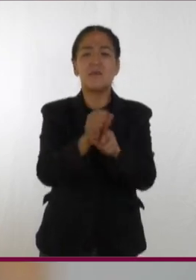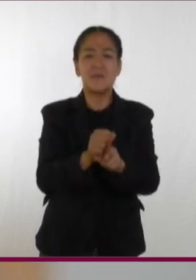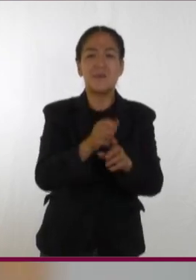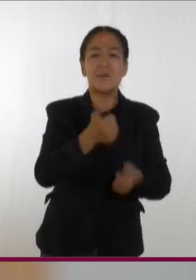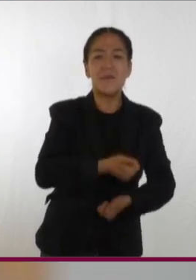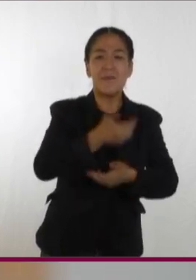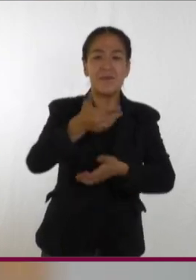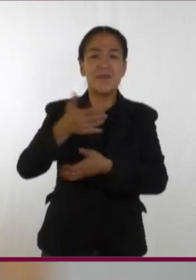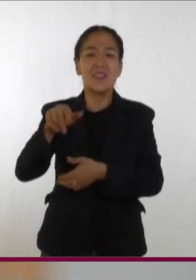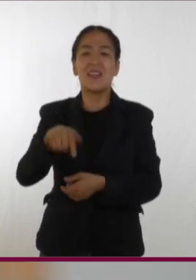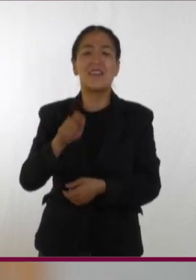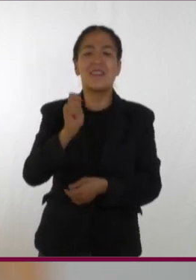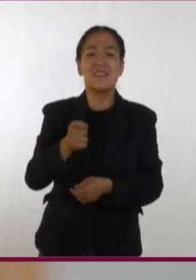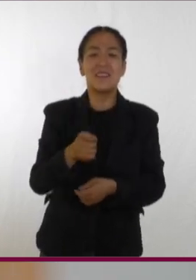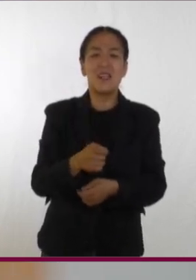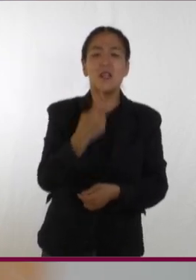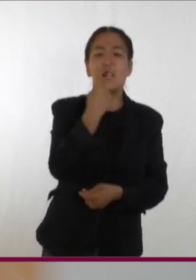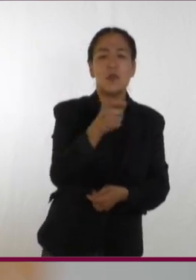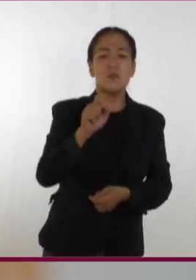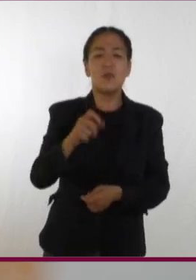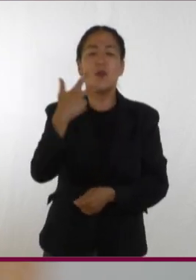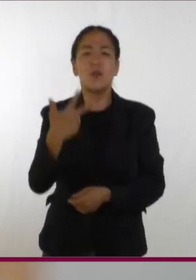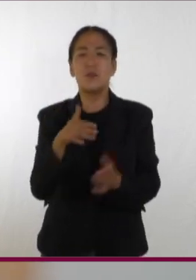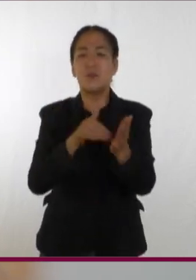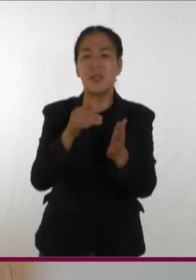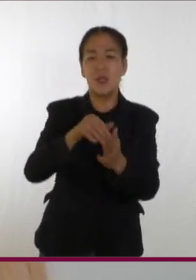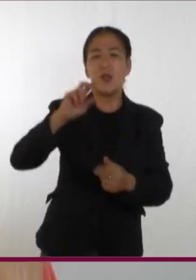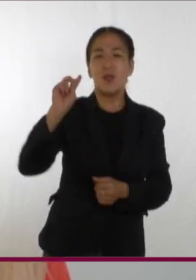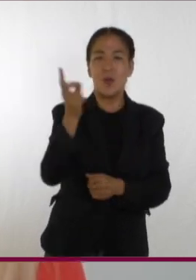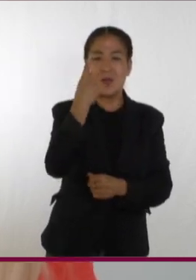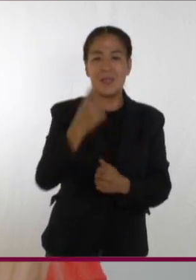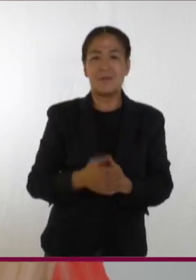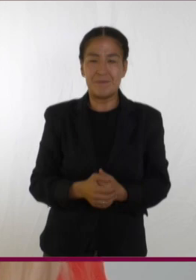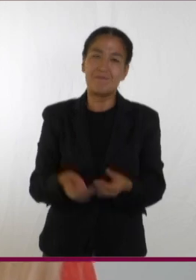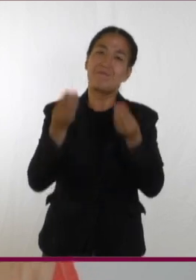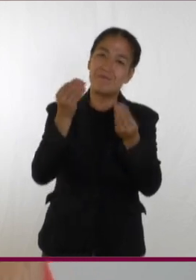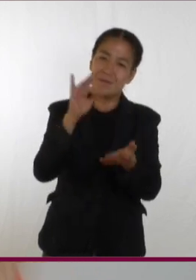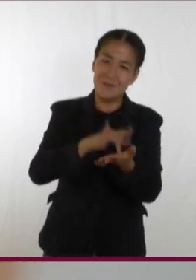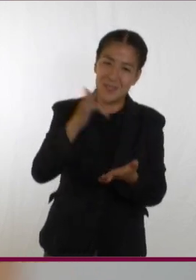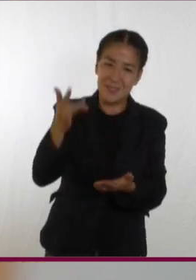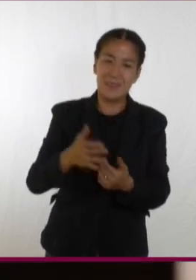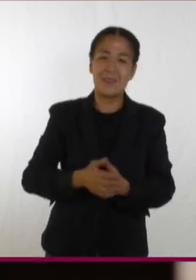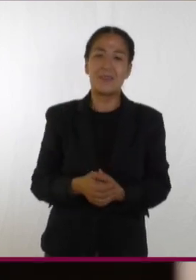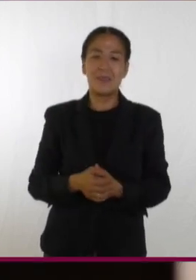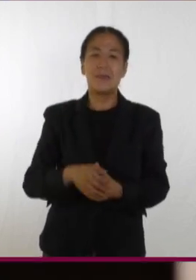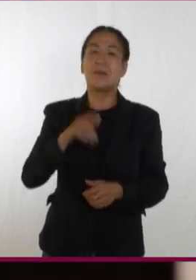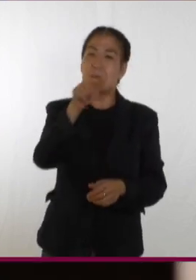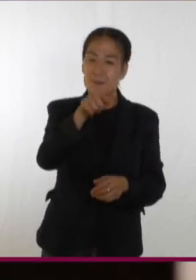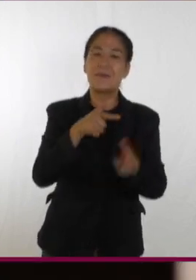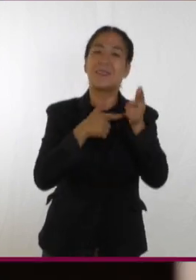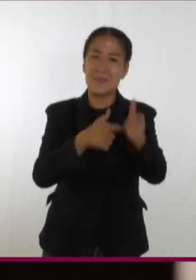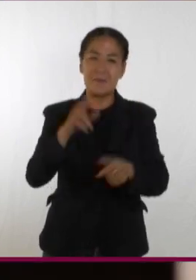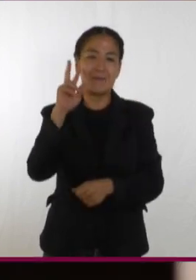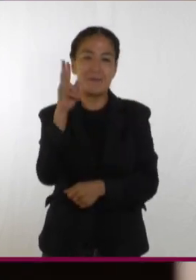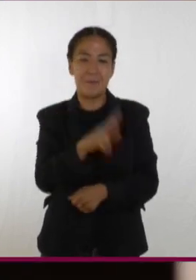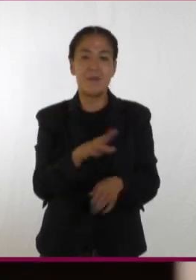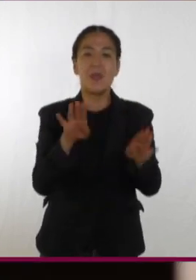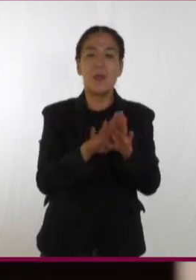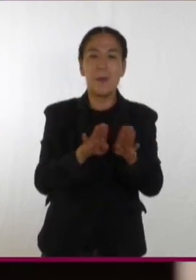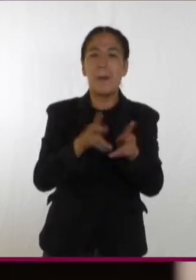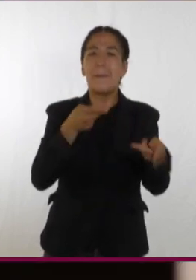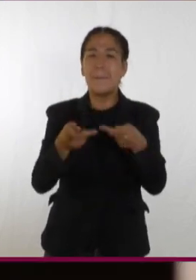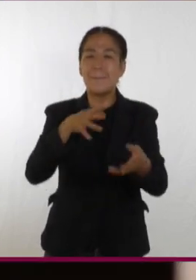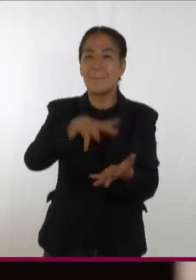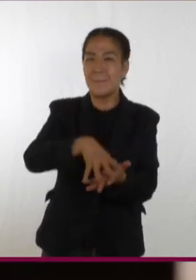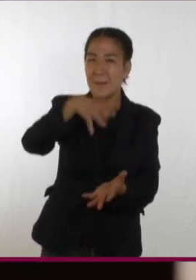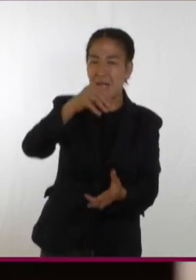de dólares y lo que alcanzamos a exportar apenas fueron 2.8 millones de dólares. Pues muchas gracias y no